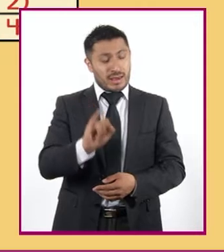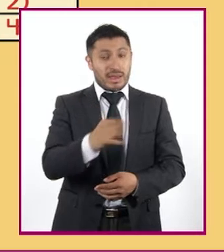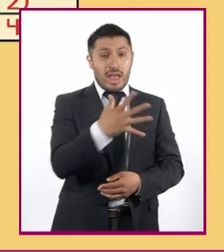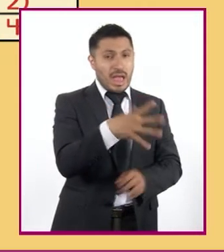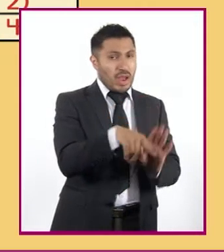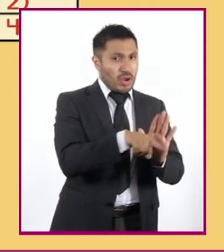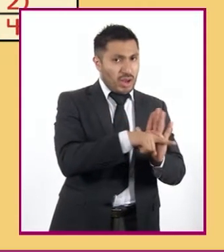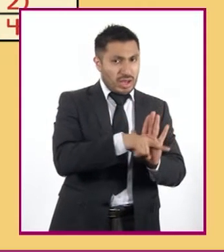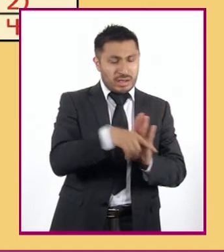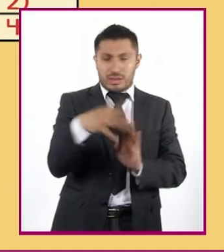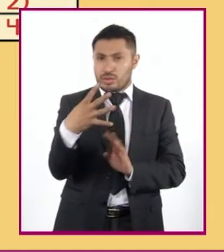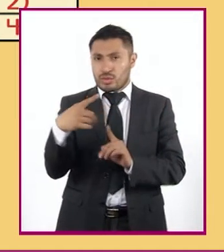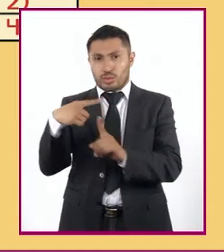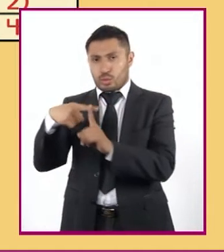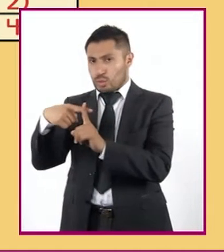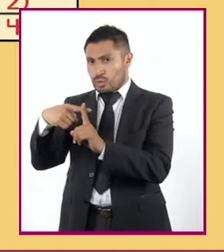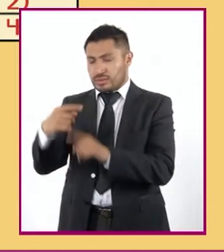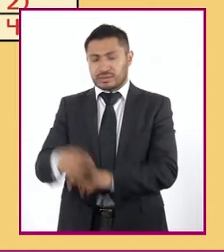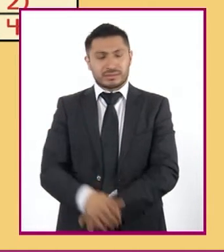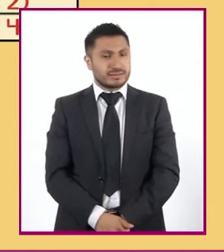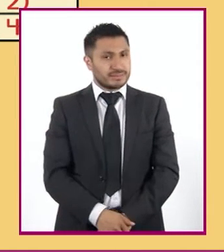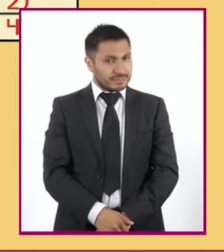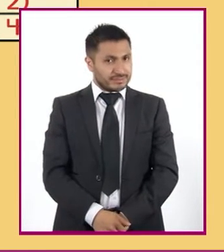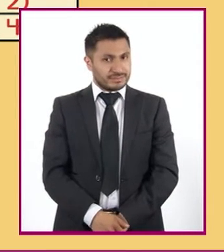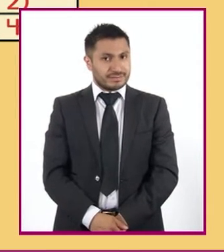5 negativo y 4 positivo.